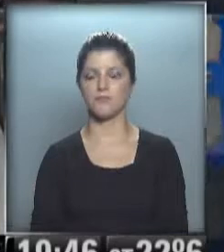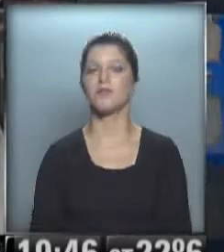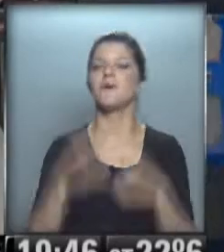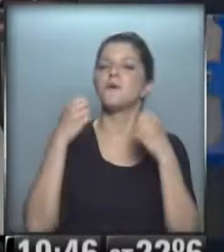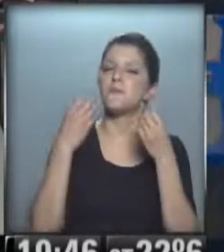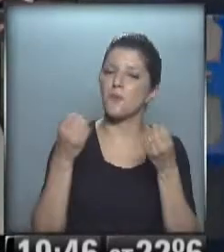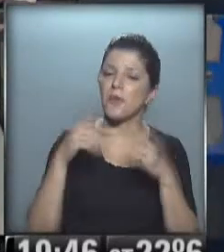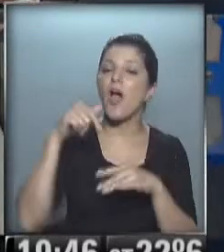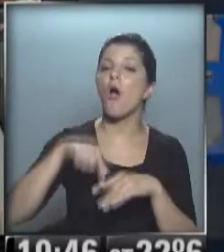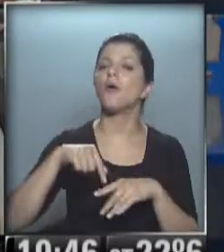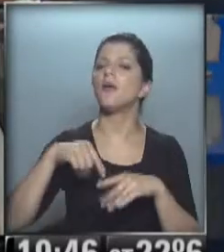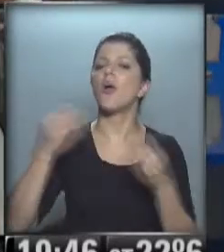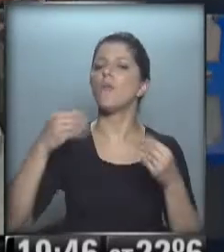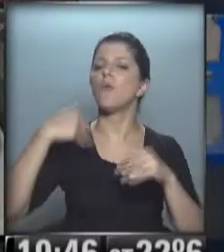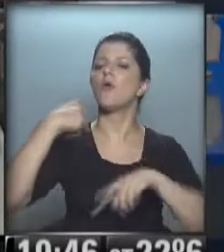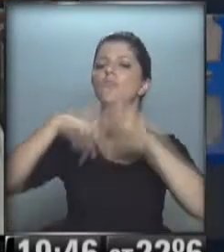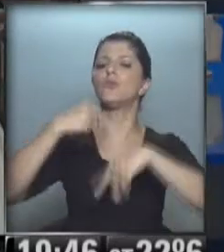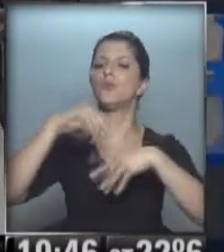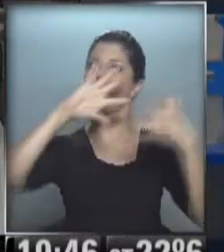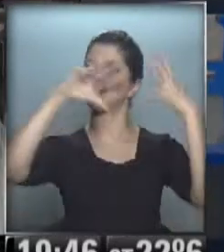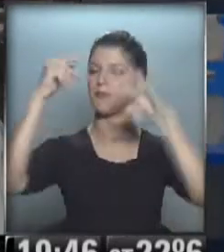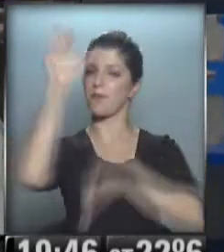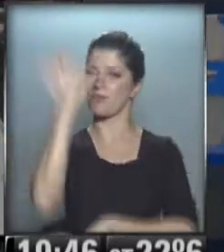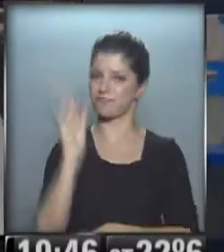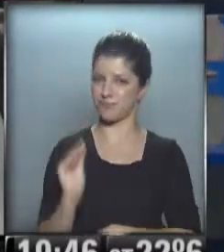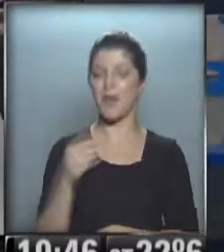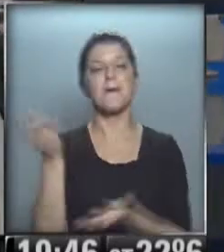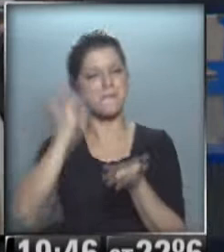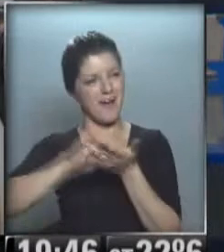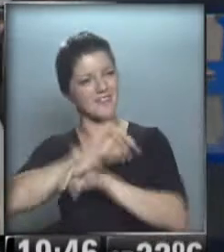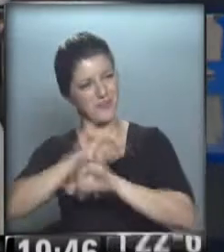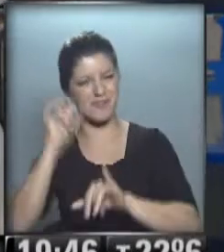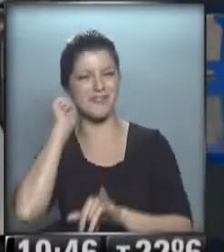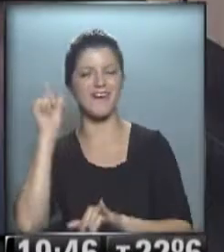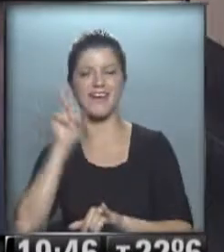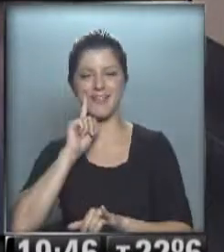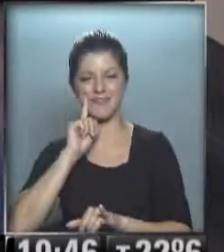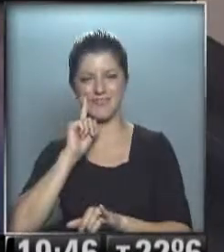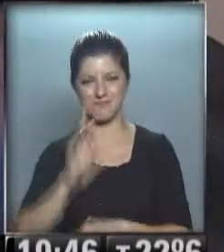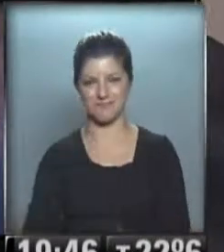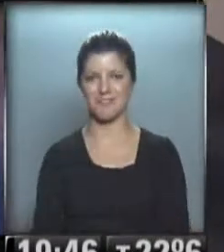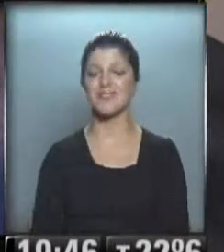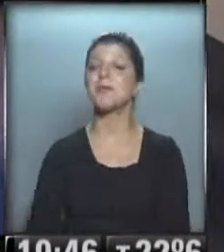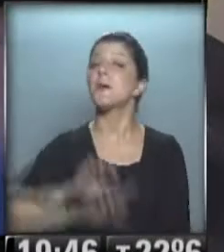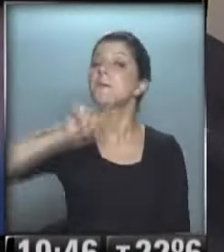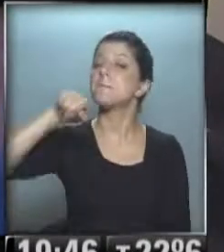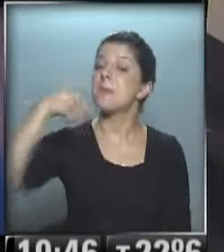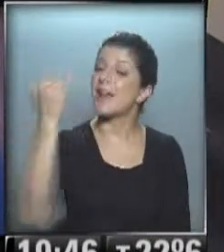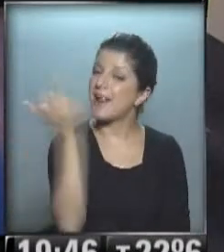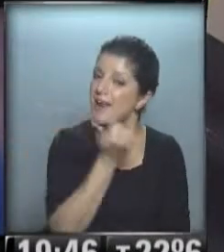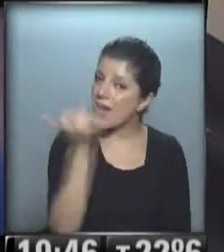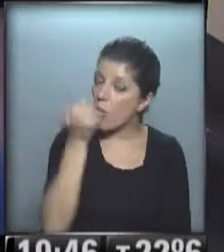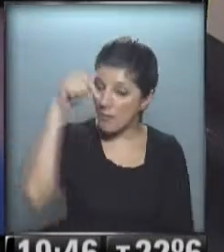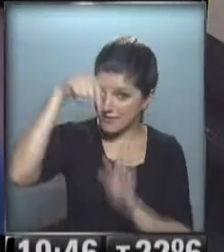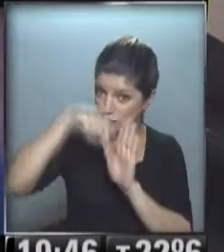Muy bien, vamos a ver qué va a pasar con el tiempo en todo el territorio nacional. Más información con Gabriel Andrietti. Y mañana jueves por el sur